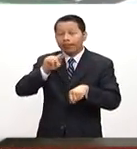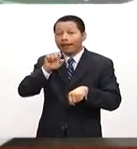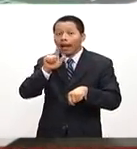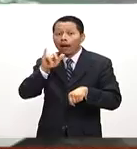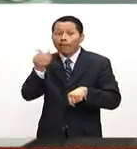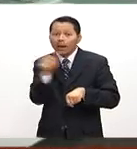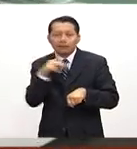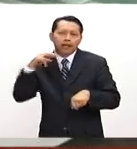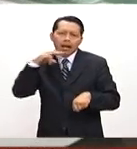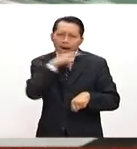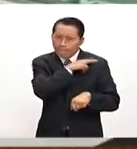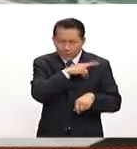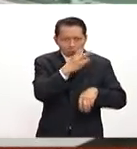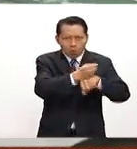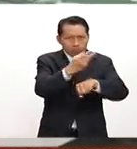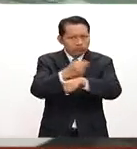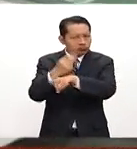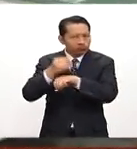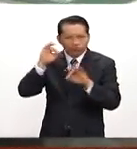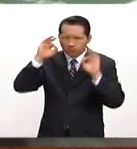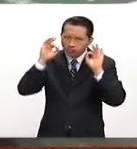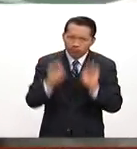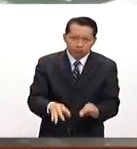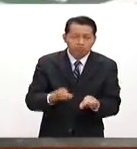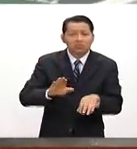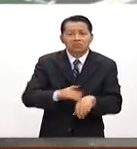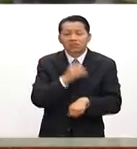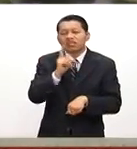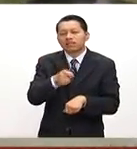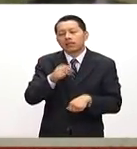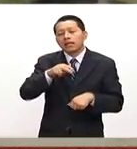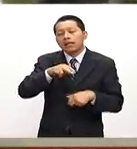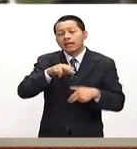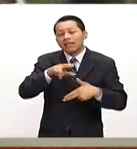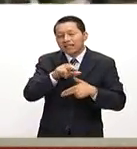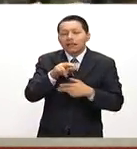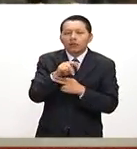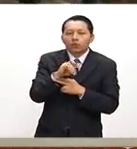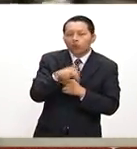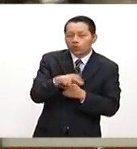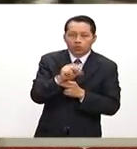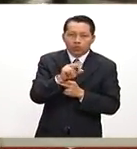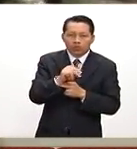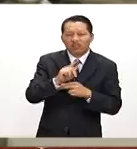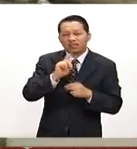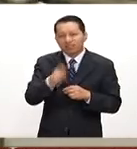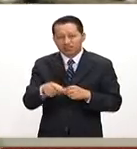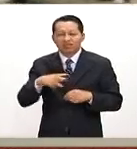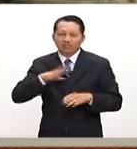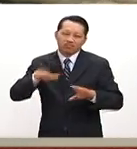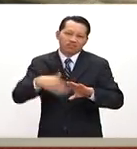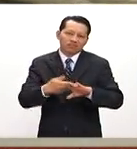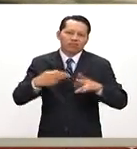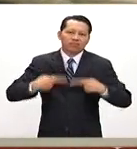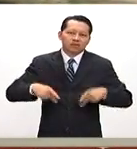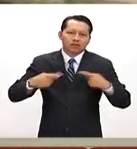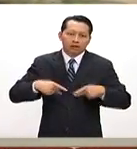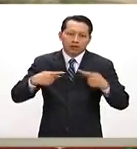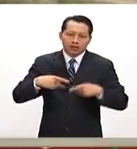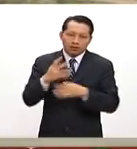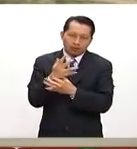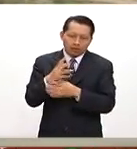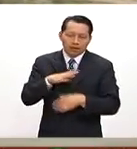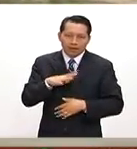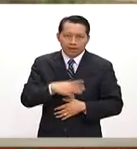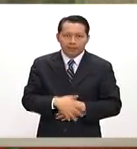reparó de inmediato el problema, que no fue provocado por Newton, sino por actos, repito, vandálicos, según informó Telmex